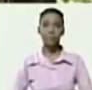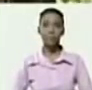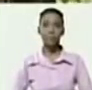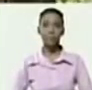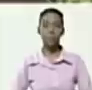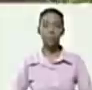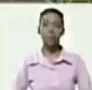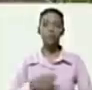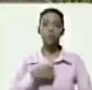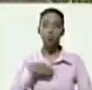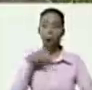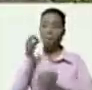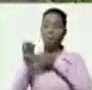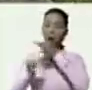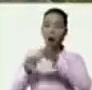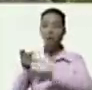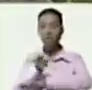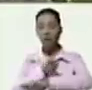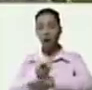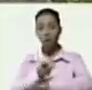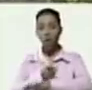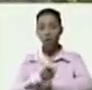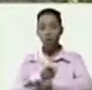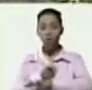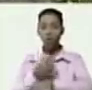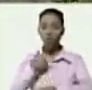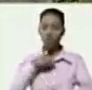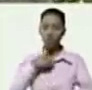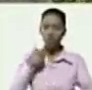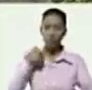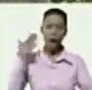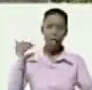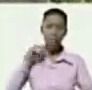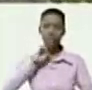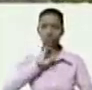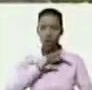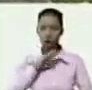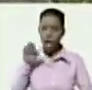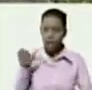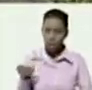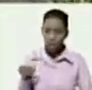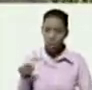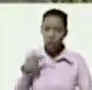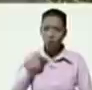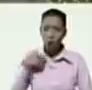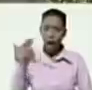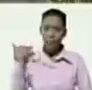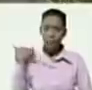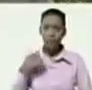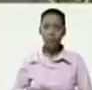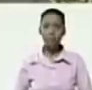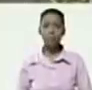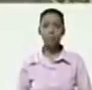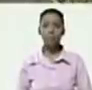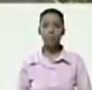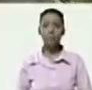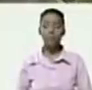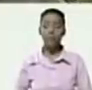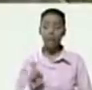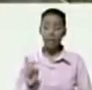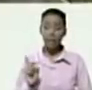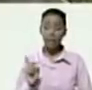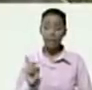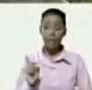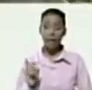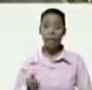Yo le decía al gobernador que cuando estábamos pequeños, quizá por ser de aquí de Oriente, ¿no?, el referente nuestro en verdad era